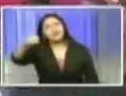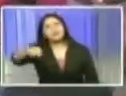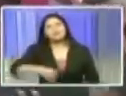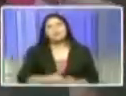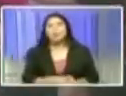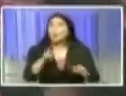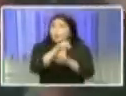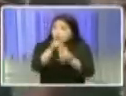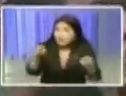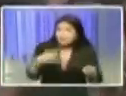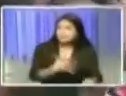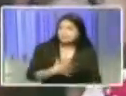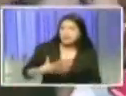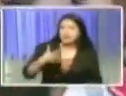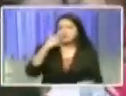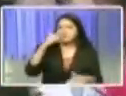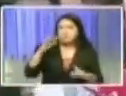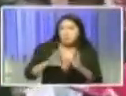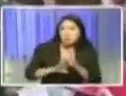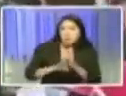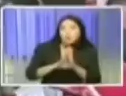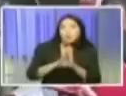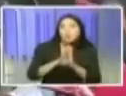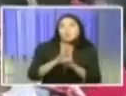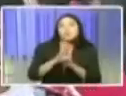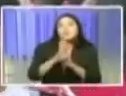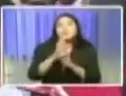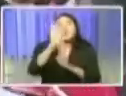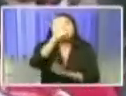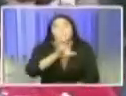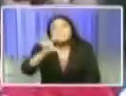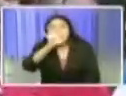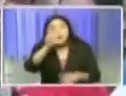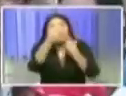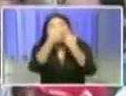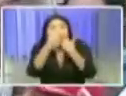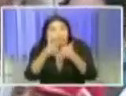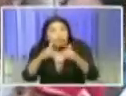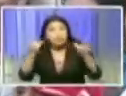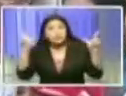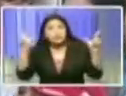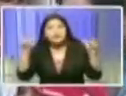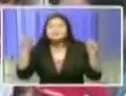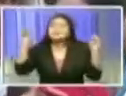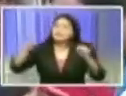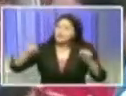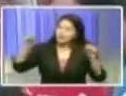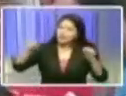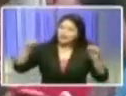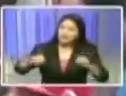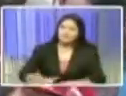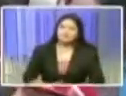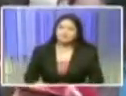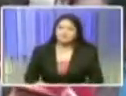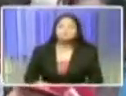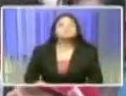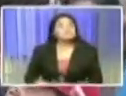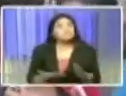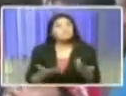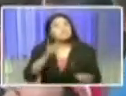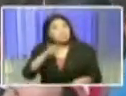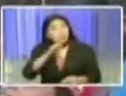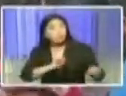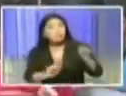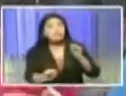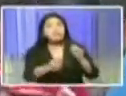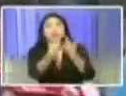¿Ustedes quieren crecer y desarrollar un país libre y democrático? Pues defendamos la